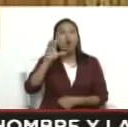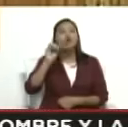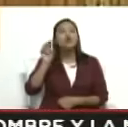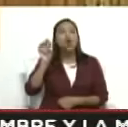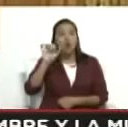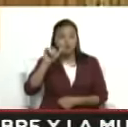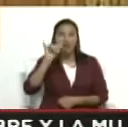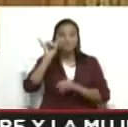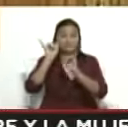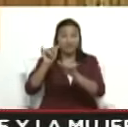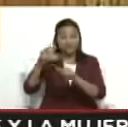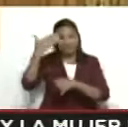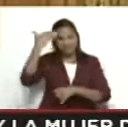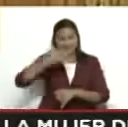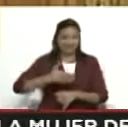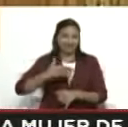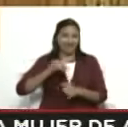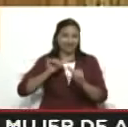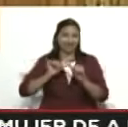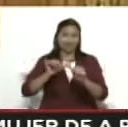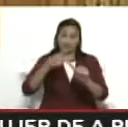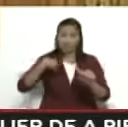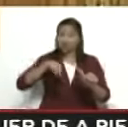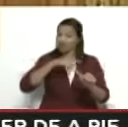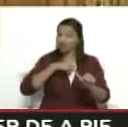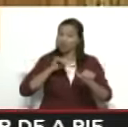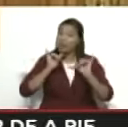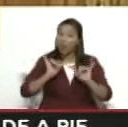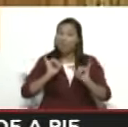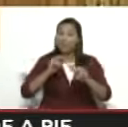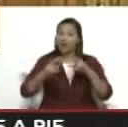mismos, los patriotas somos los mismos también.